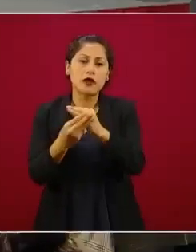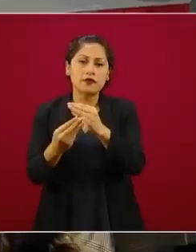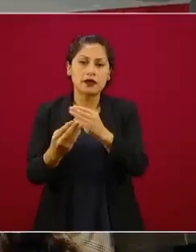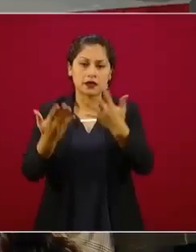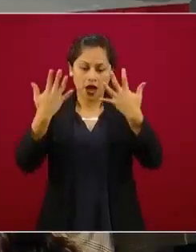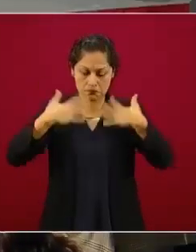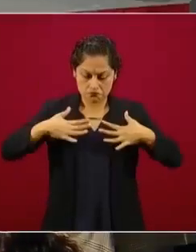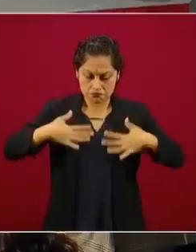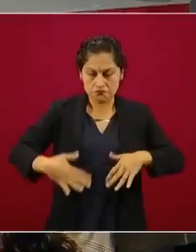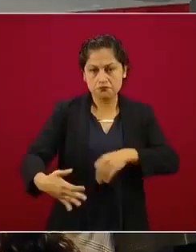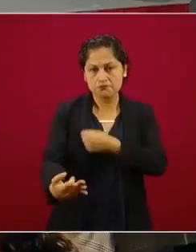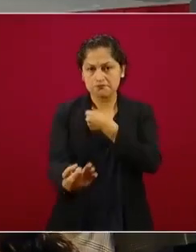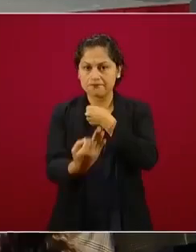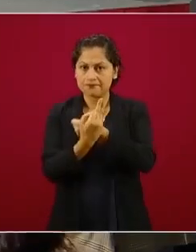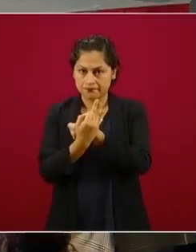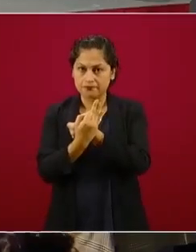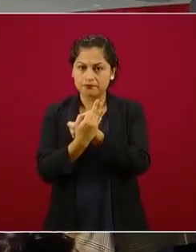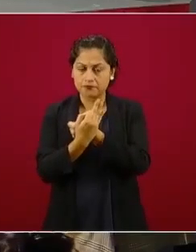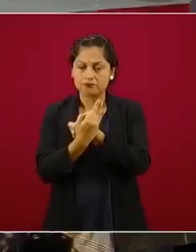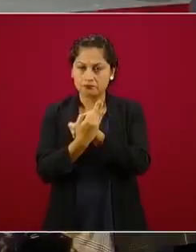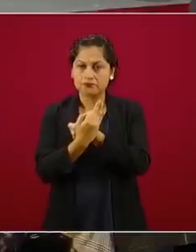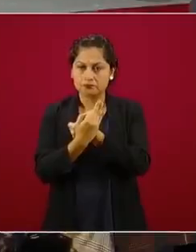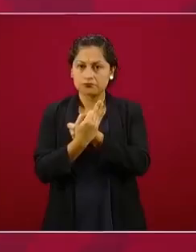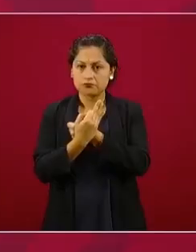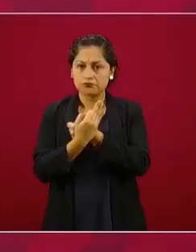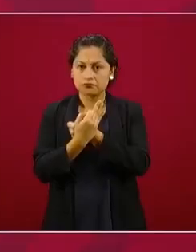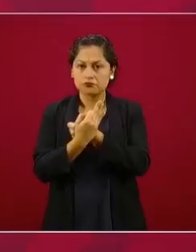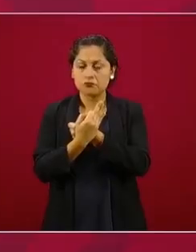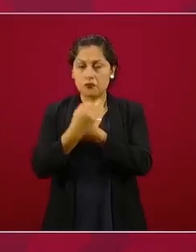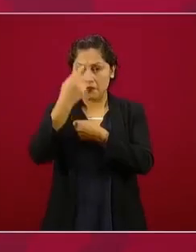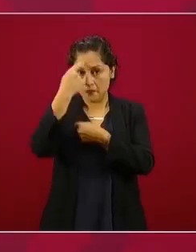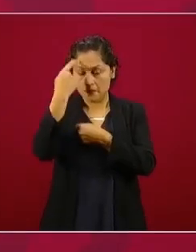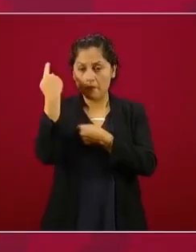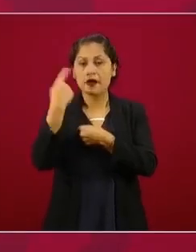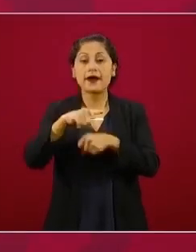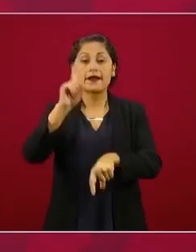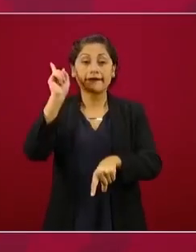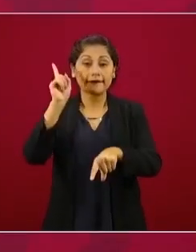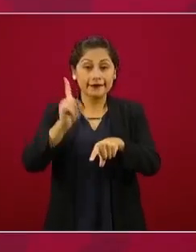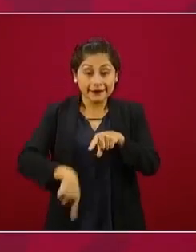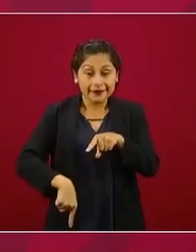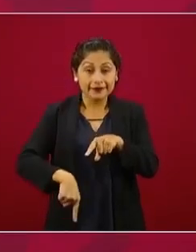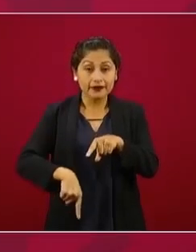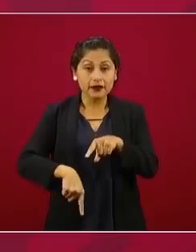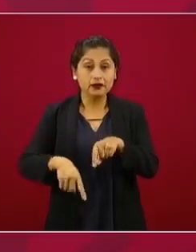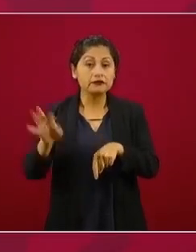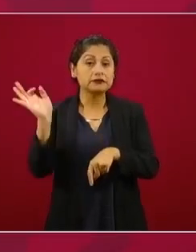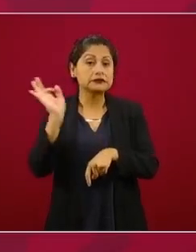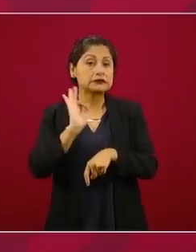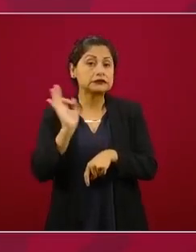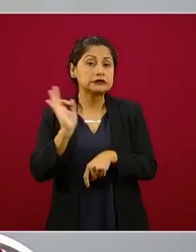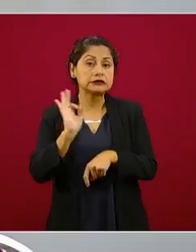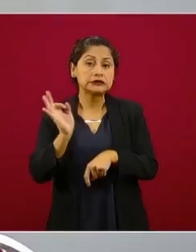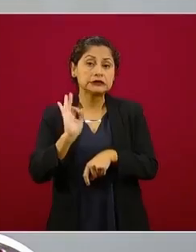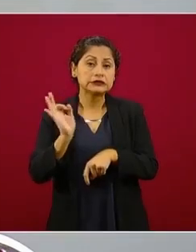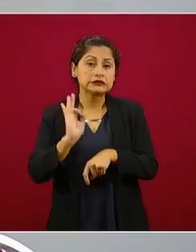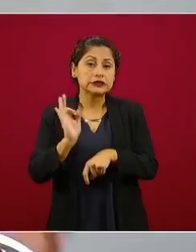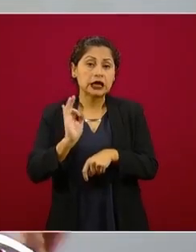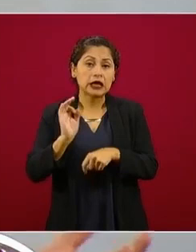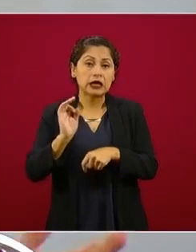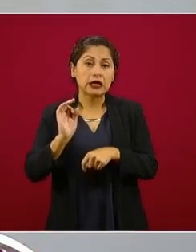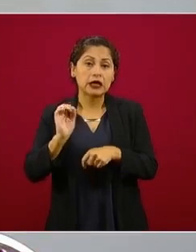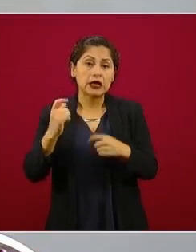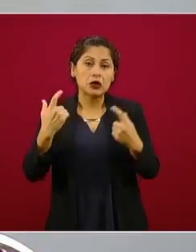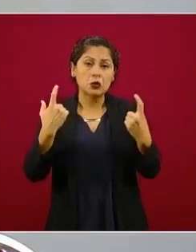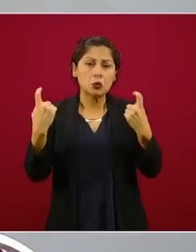personal que protege, por un lado, respecto al daño tóxico que puede causar los aerosoles de